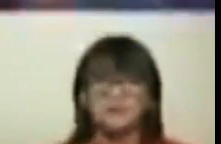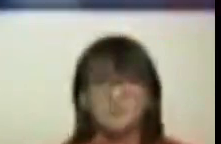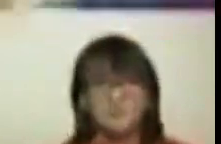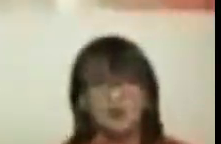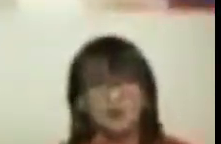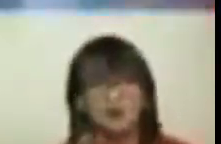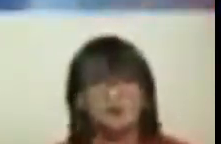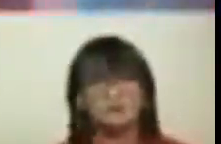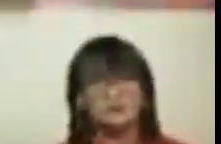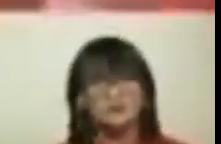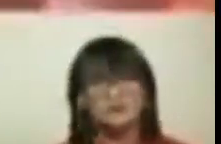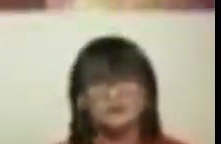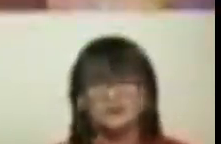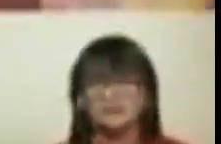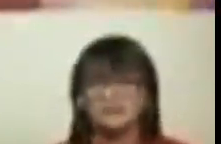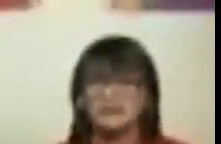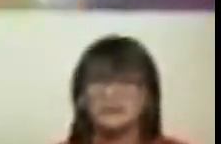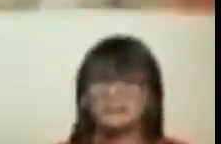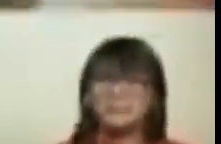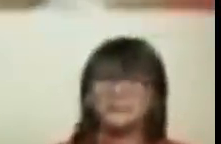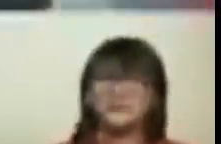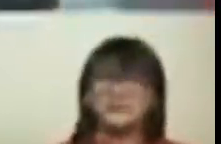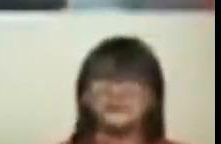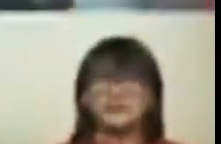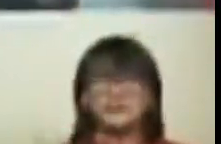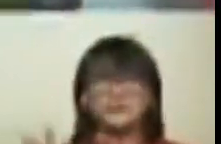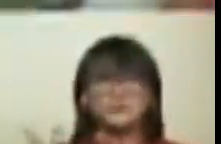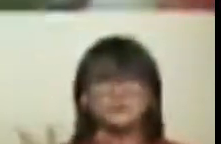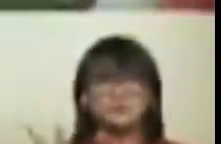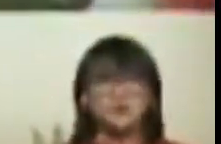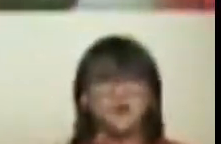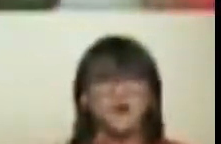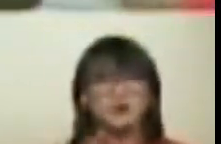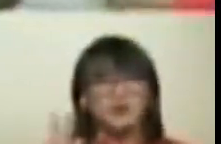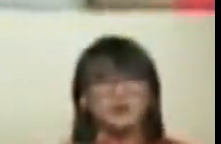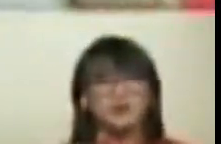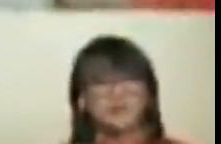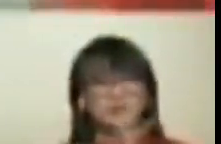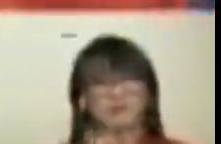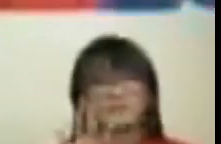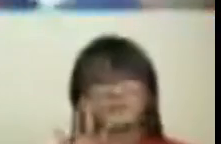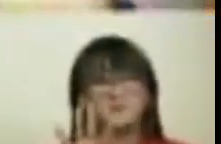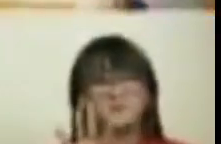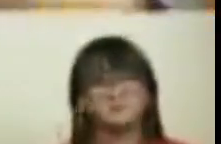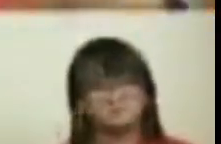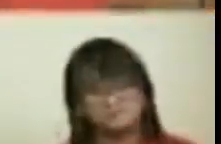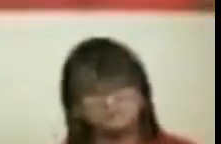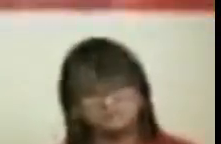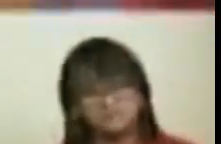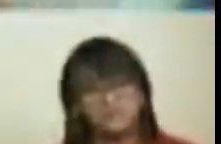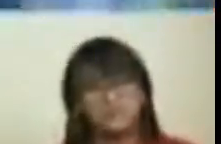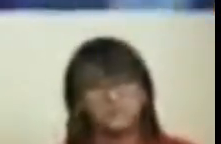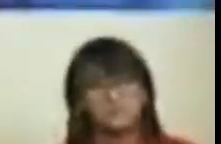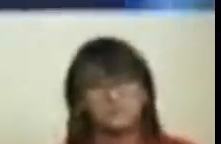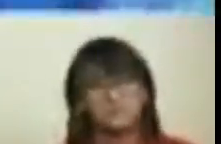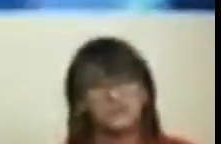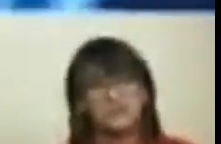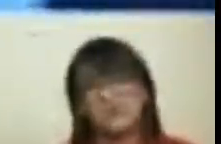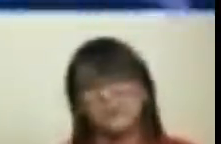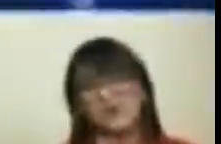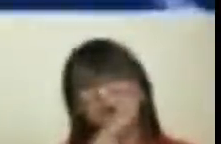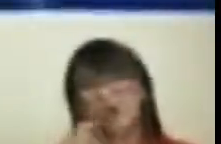elecciones y voy a seguir siendo presidente de la república hasta el 2025 te tiendo mi mano basta de odios